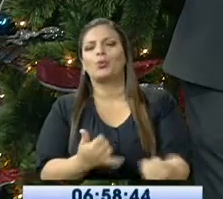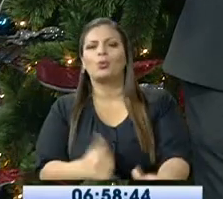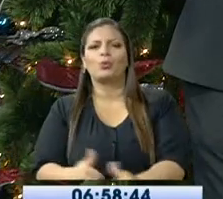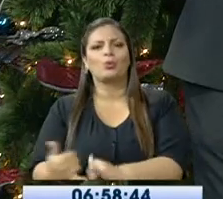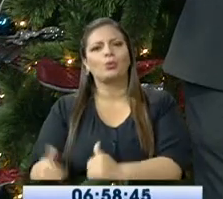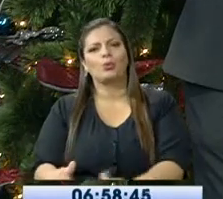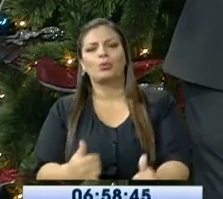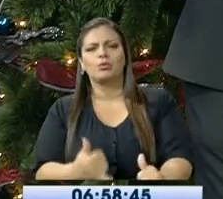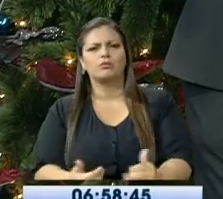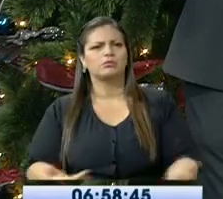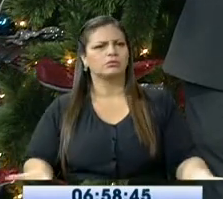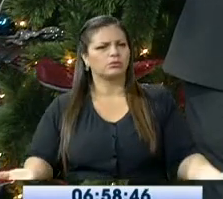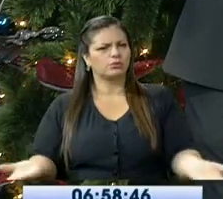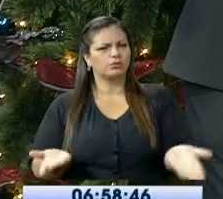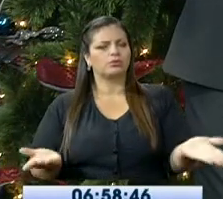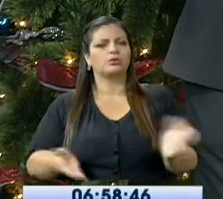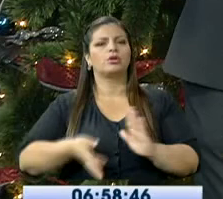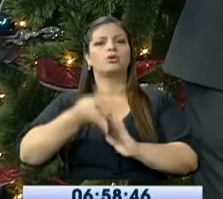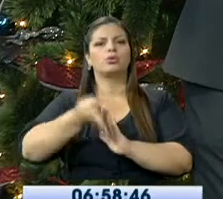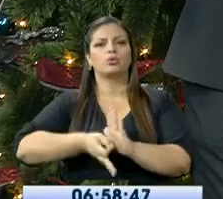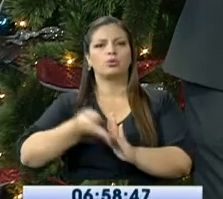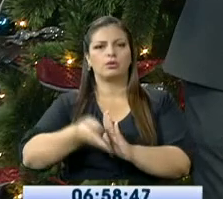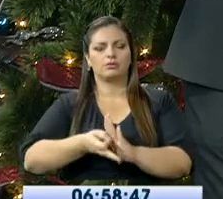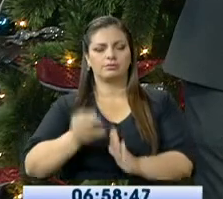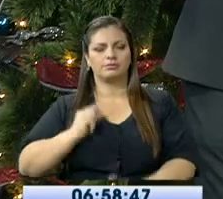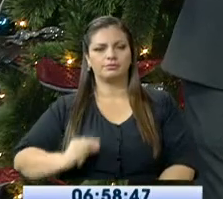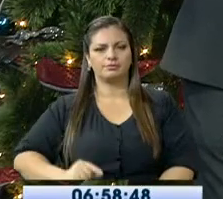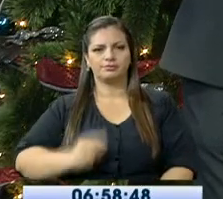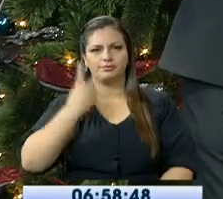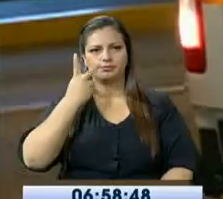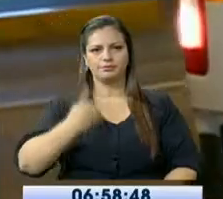Durán. Tenemos los detalles.